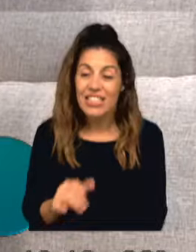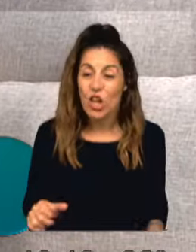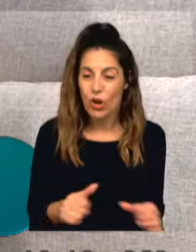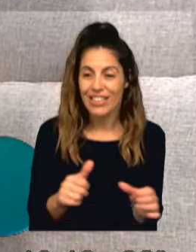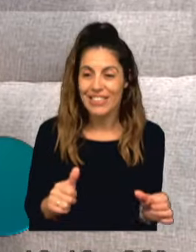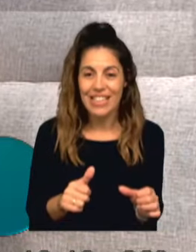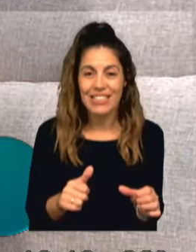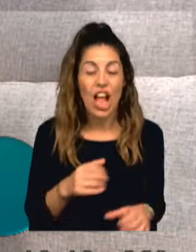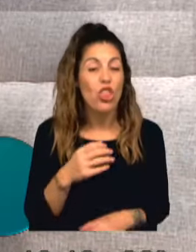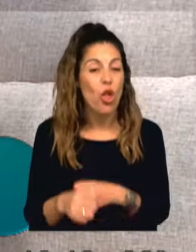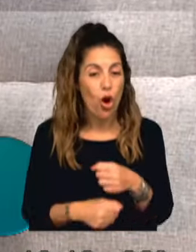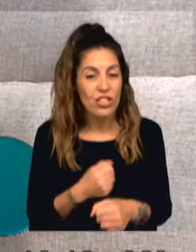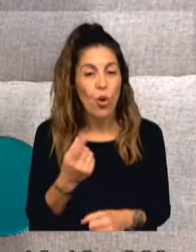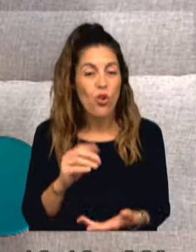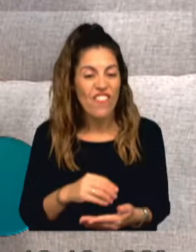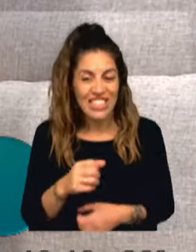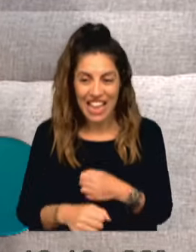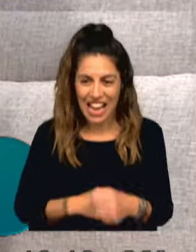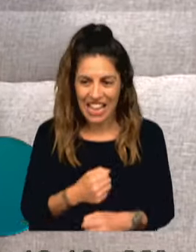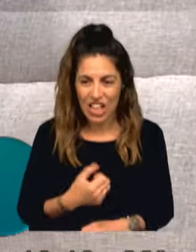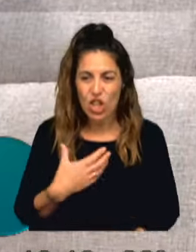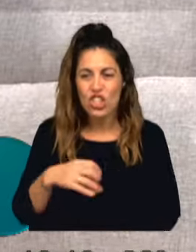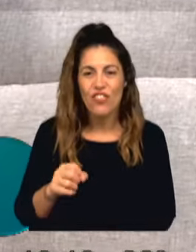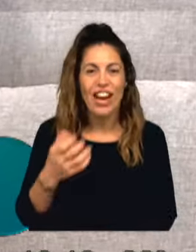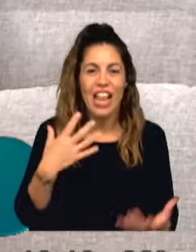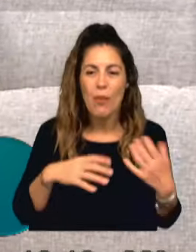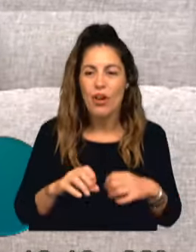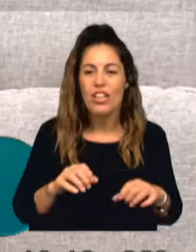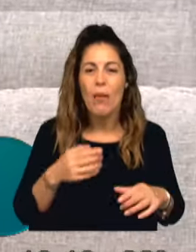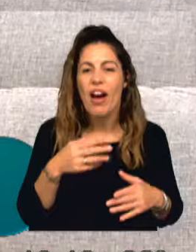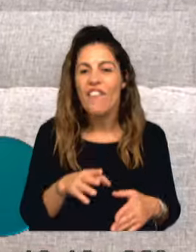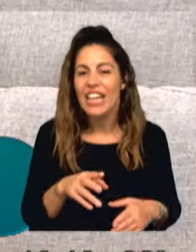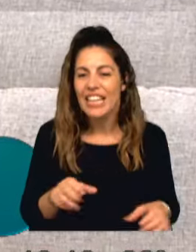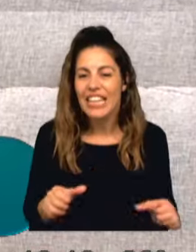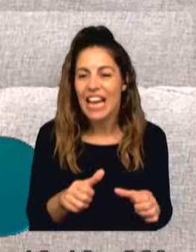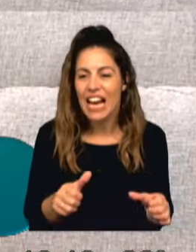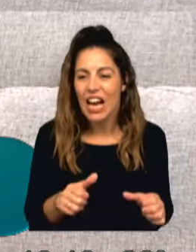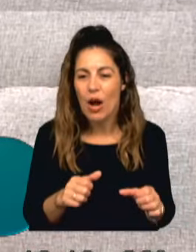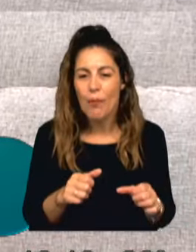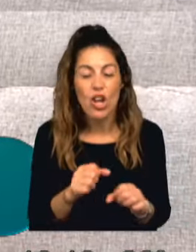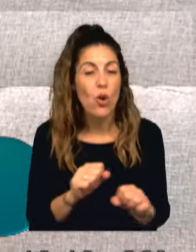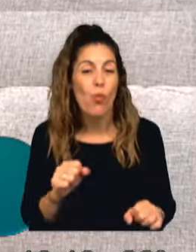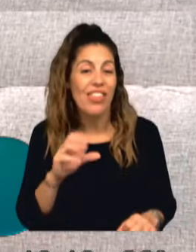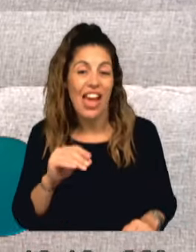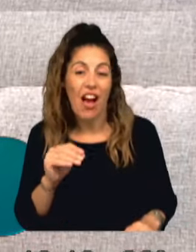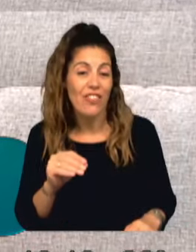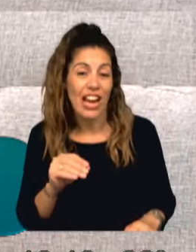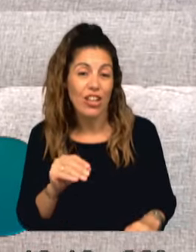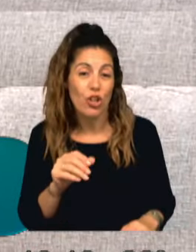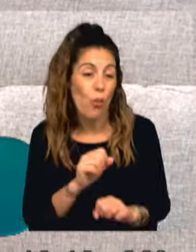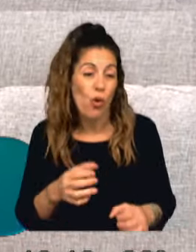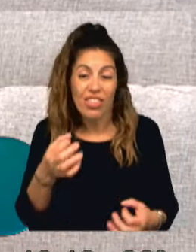tipo todos los años una vez una vez al año es llevar a la mascota Y si vos en qué andas cómo está porque no nos puede hablar en realidad ese es el problema o